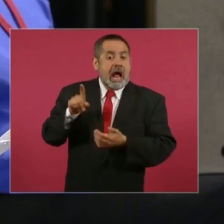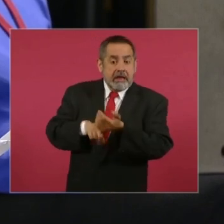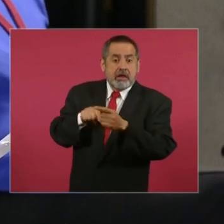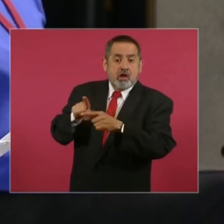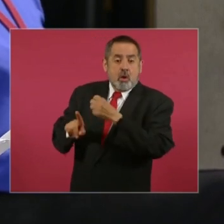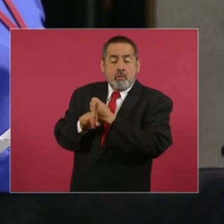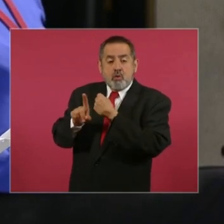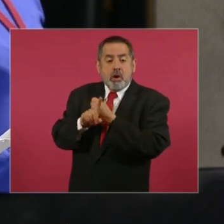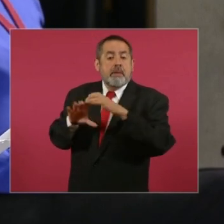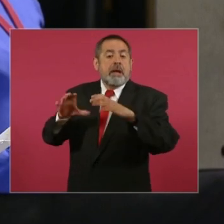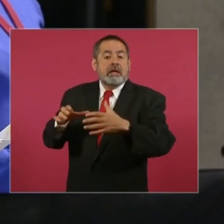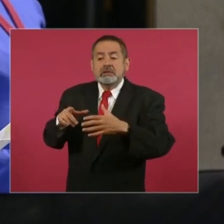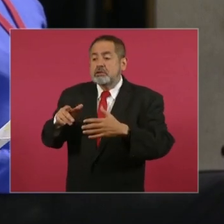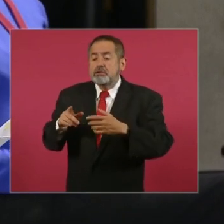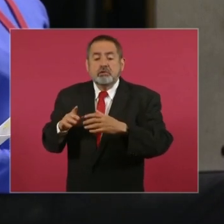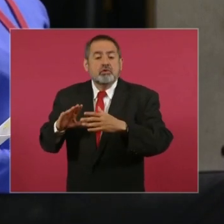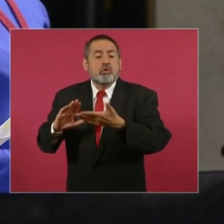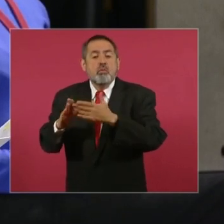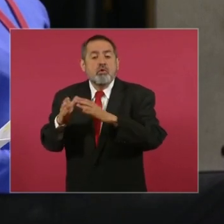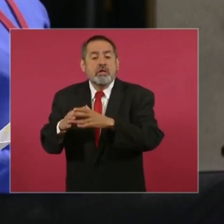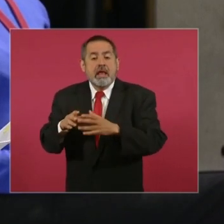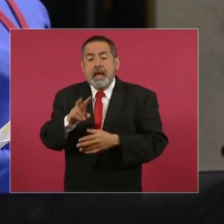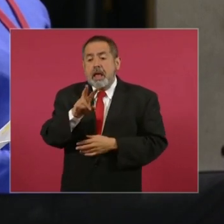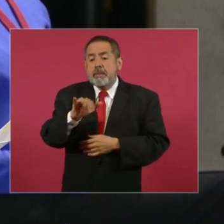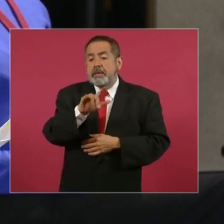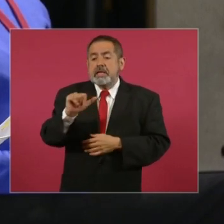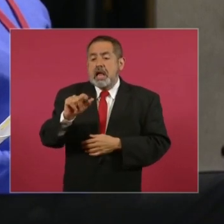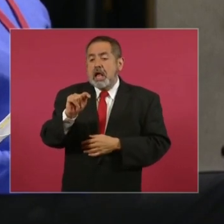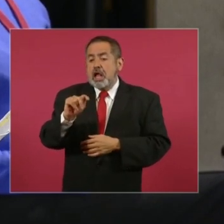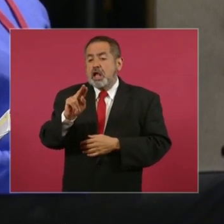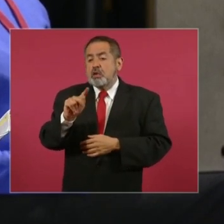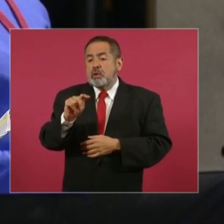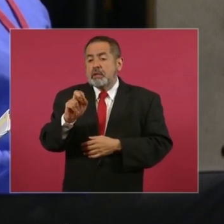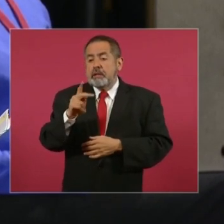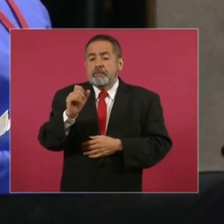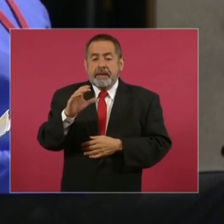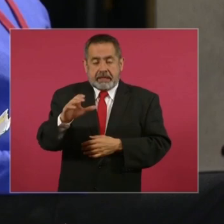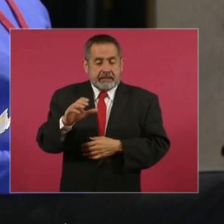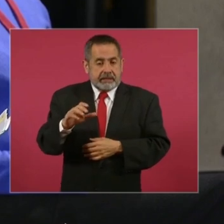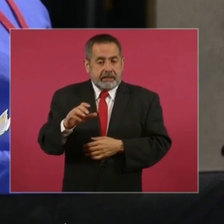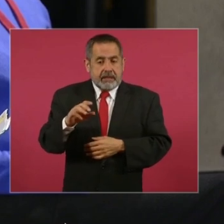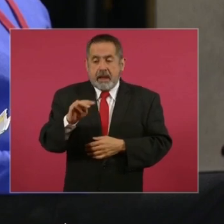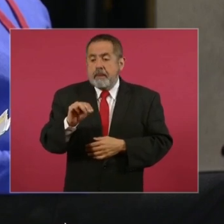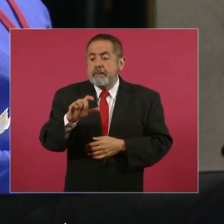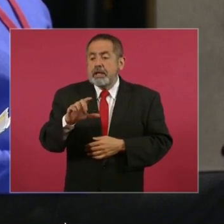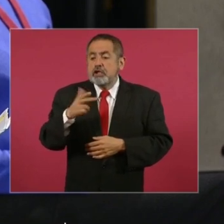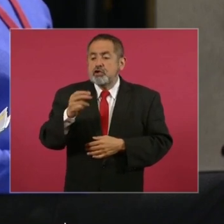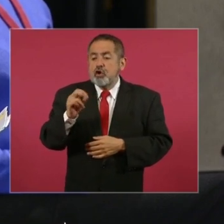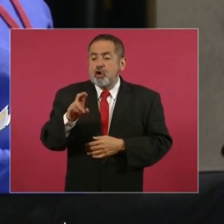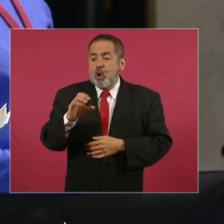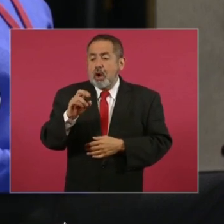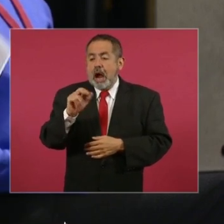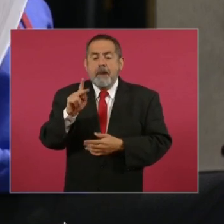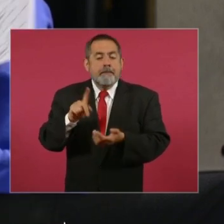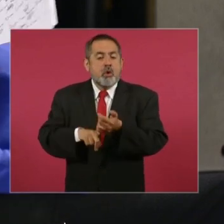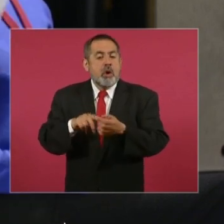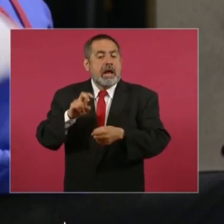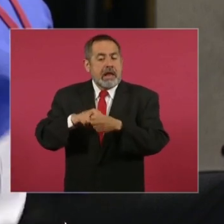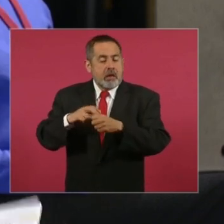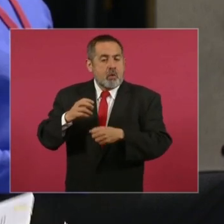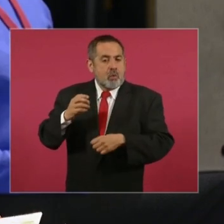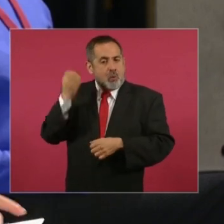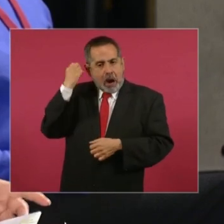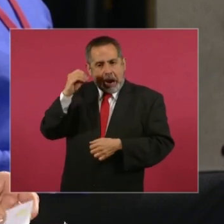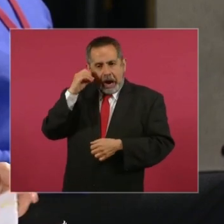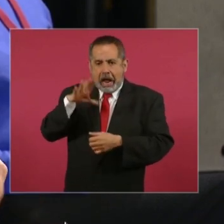problemas, padece la comunidad de Villa de Tultepec, de Melchor Ocampo, el Cacalote, en el estado de Oaxaca.